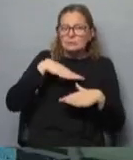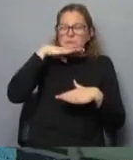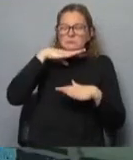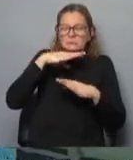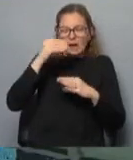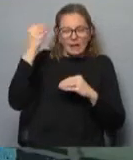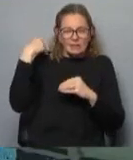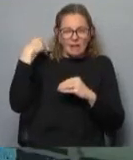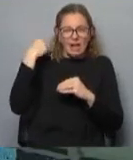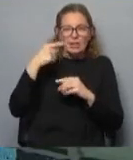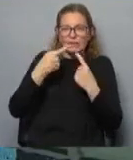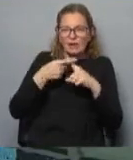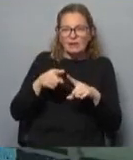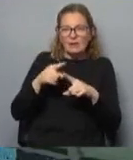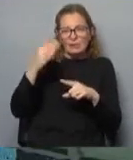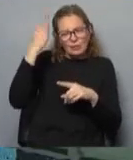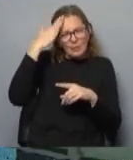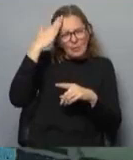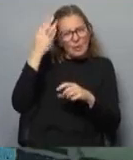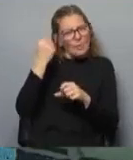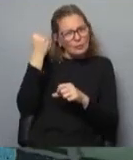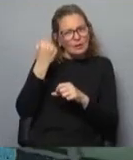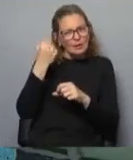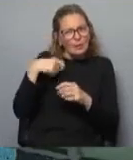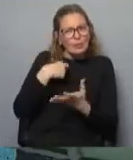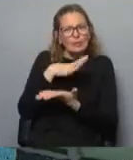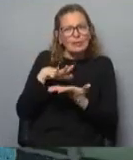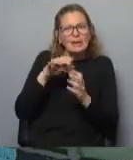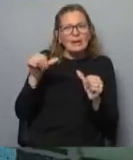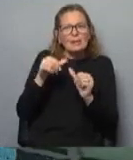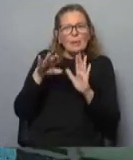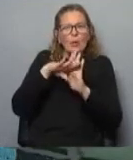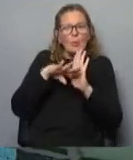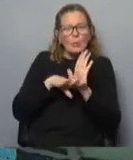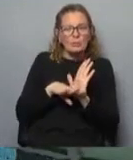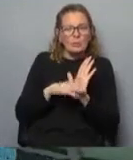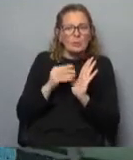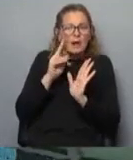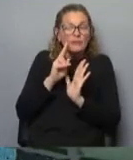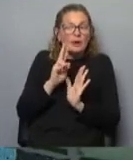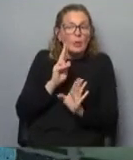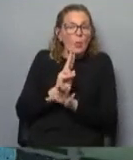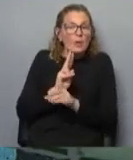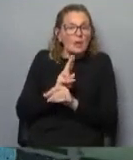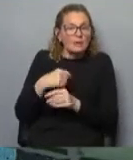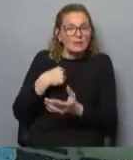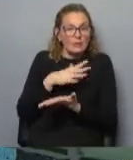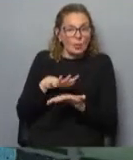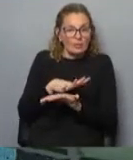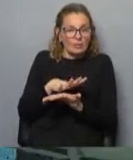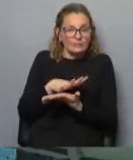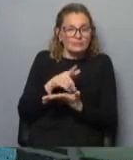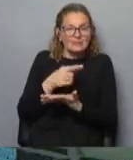estilo en importante es que sepamos y que podamos como sociedad instrumentar protocolos para tratar de abordar estas situaciones también